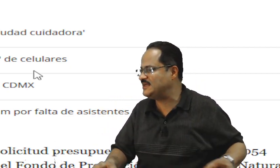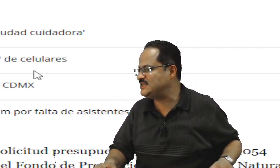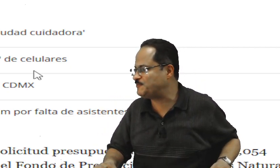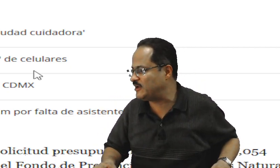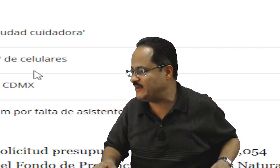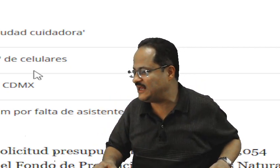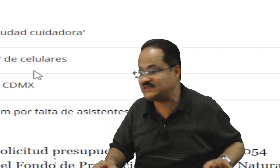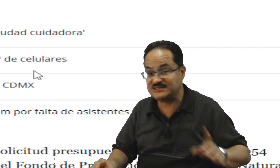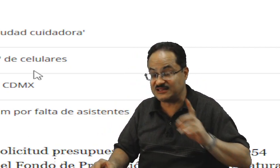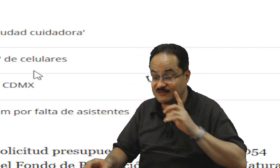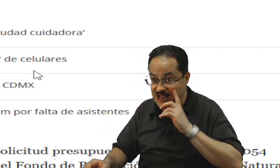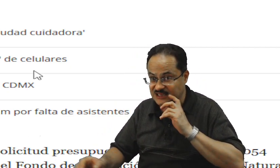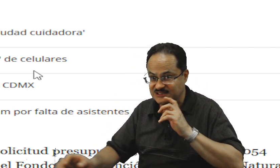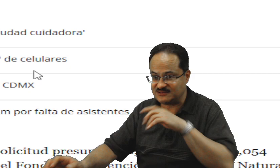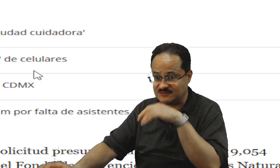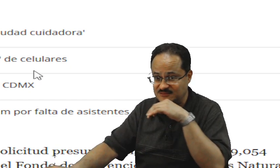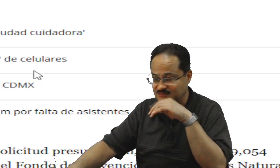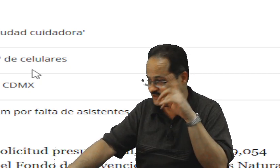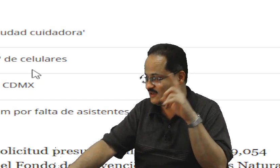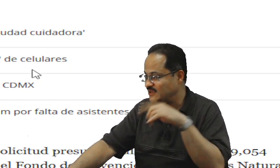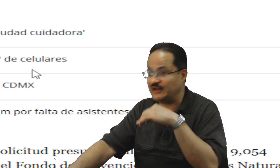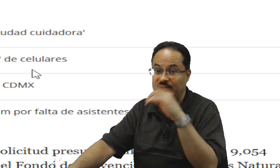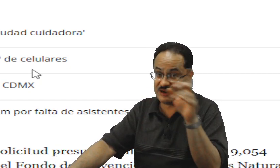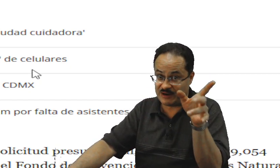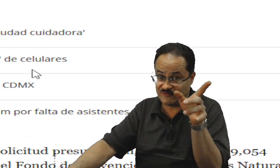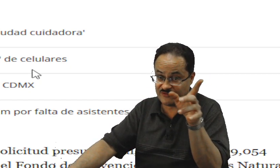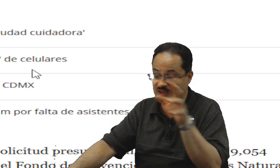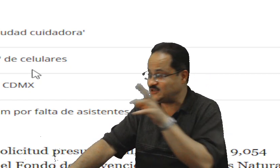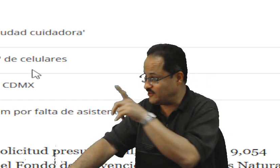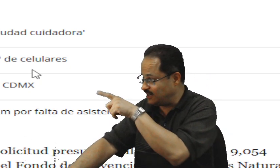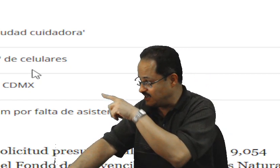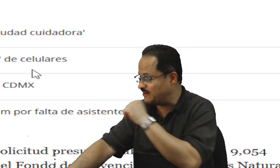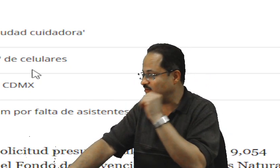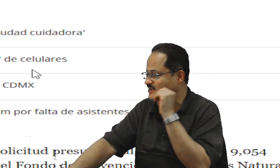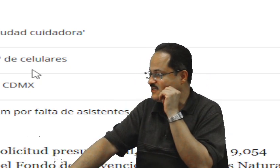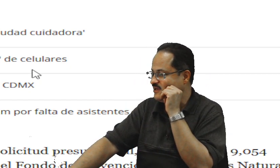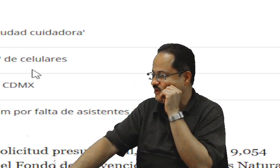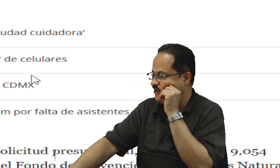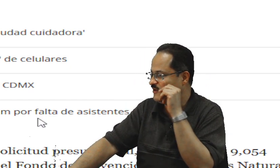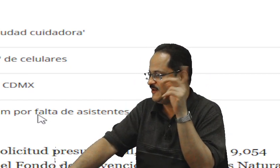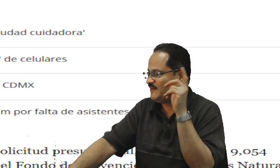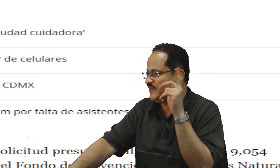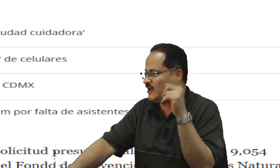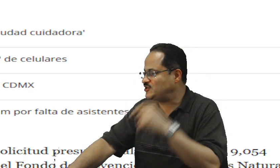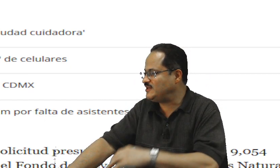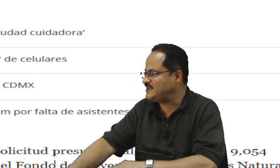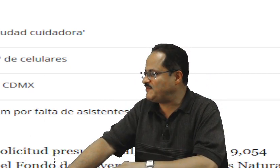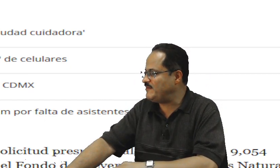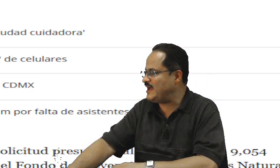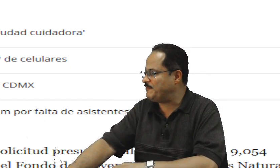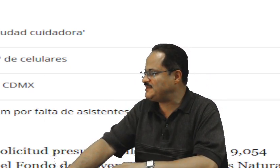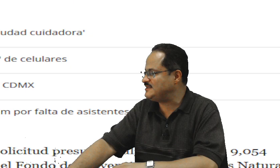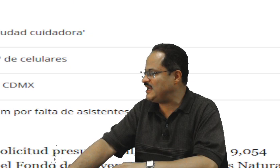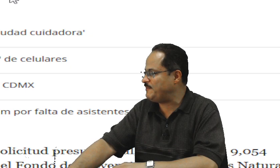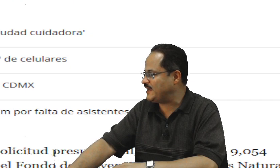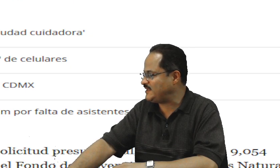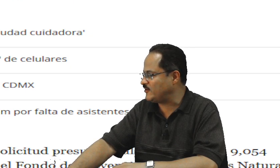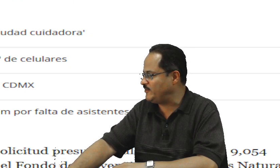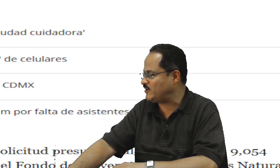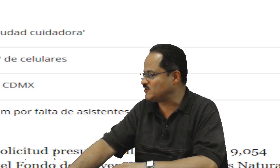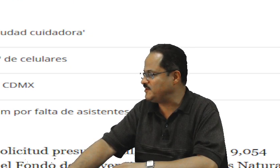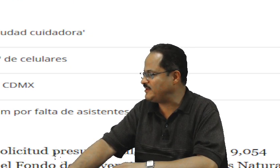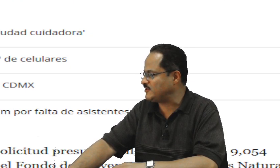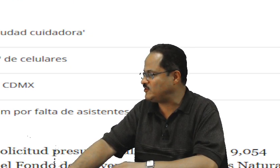emergencias por amenazas naturales ya no le llamaron fondé sino ahora le llamaron así el 8 de septiembre al presentar el paquete